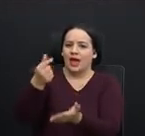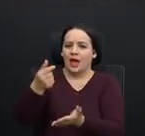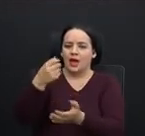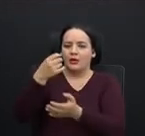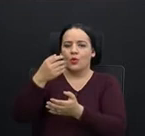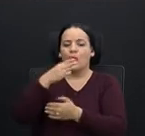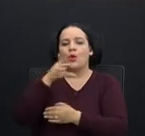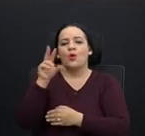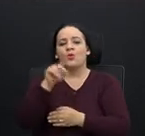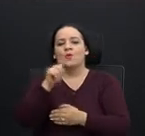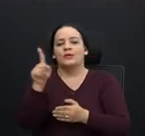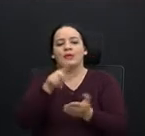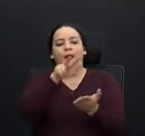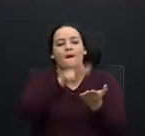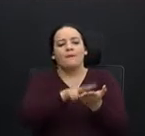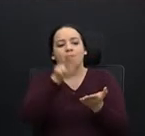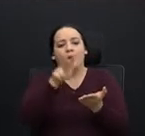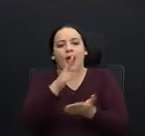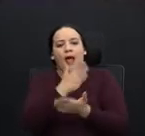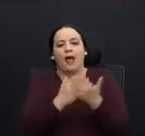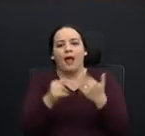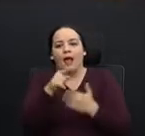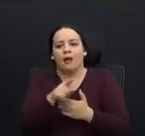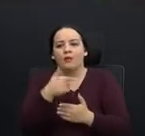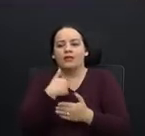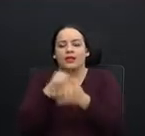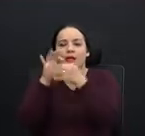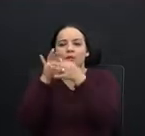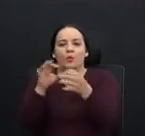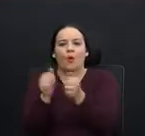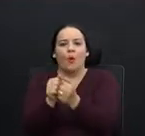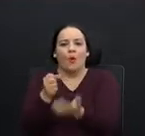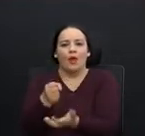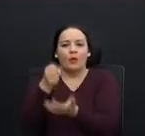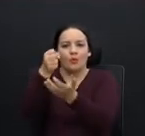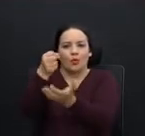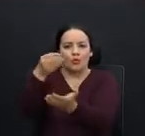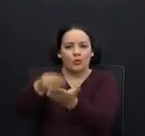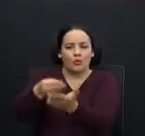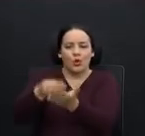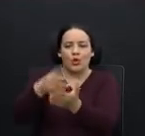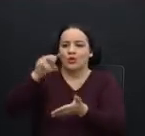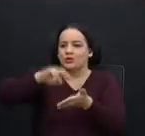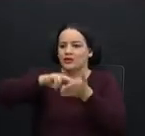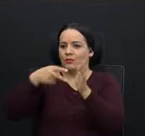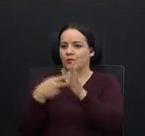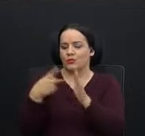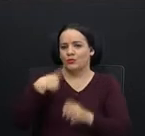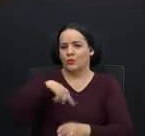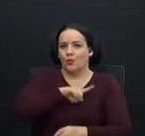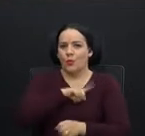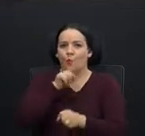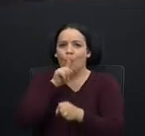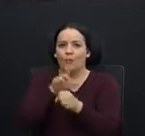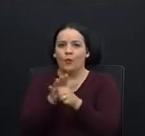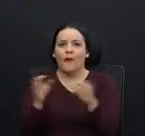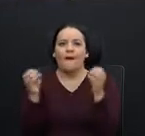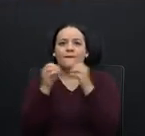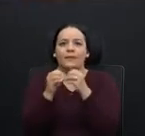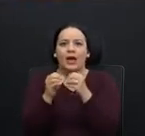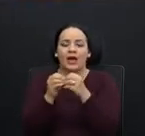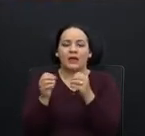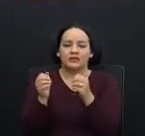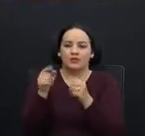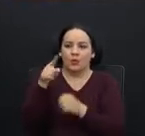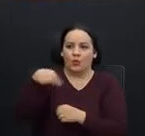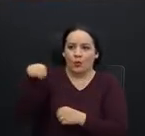cheque en blanco algo que tenga que ver con el Fondo Monetario, no quiere decir que nos estemos comprometiendo con ellos más que a pagar este